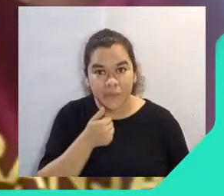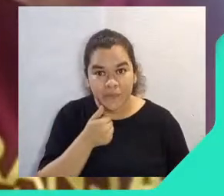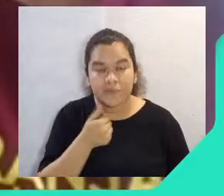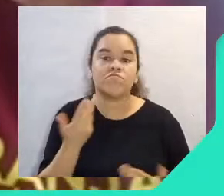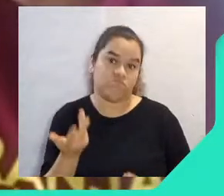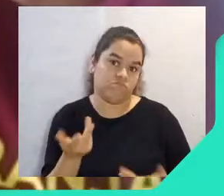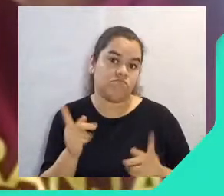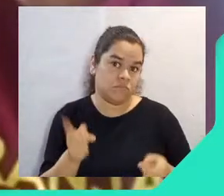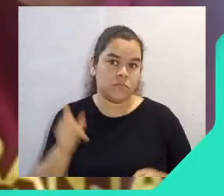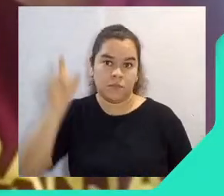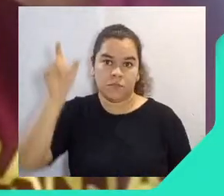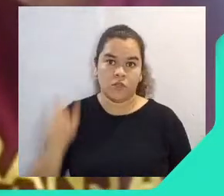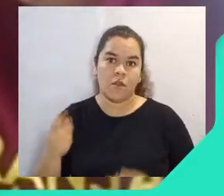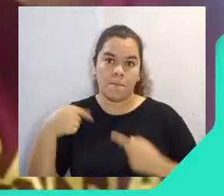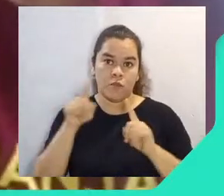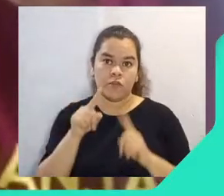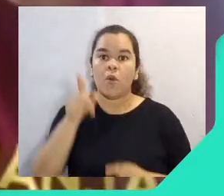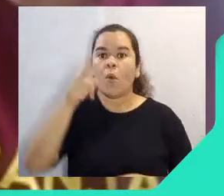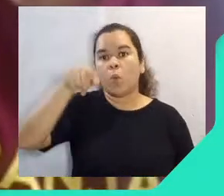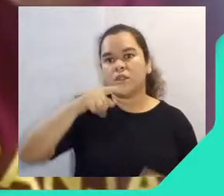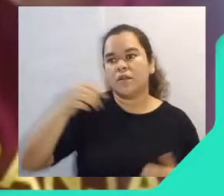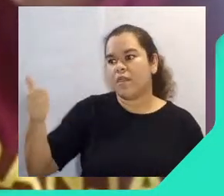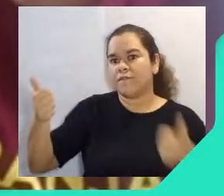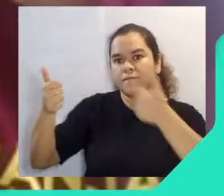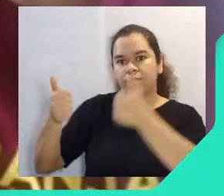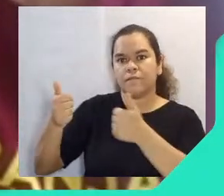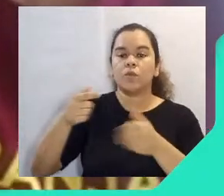ser ayudantes de cátedra en cualquier materia que hayan